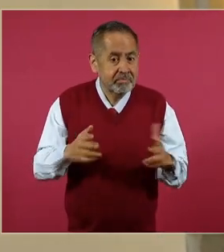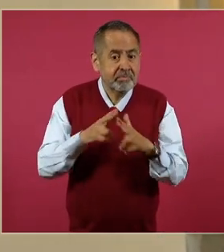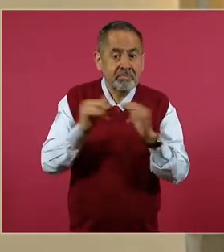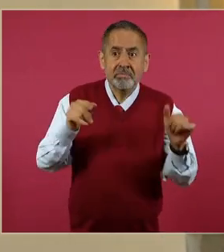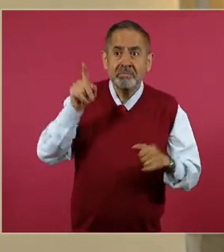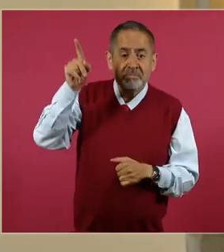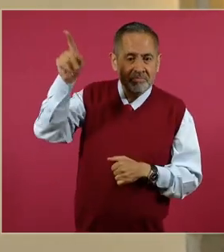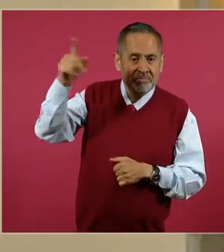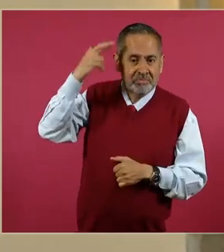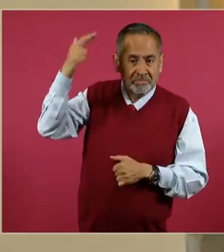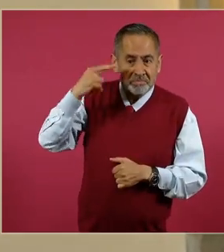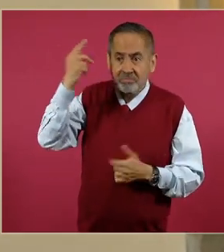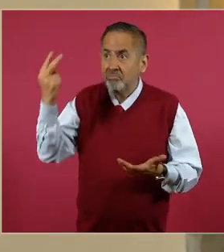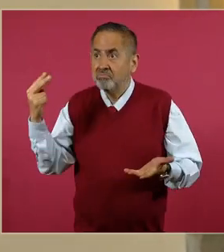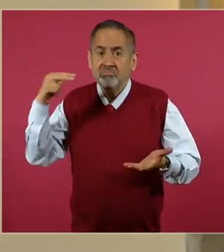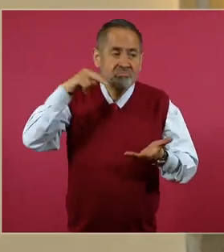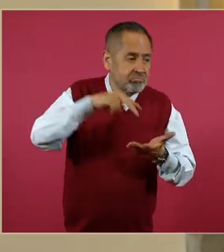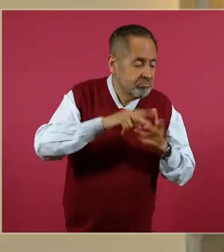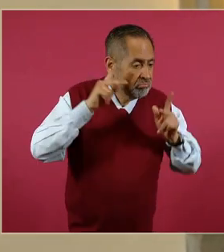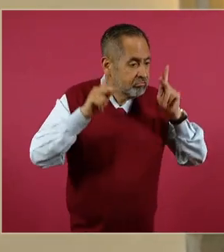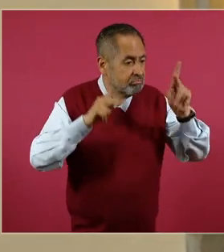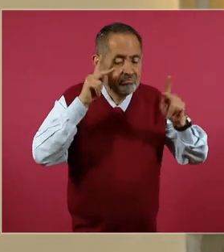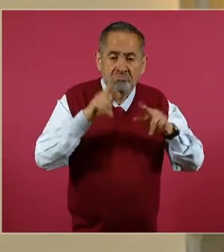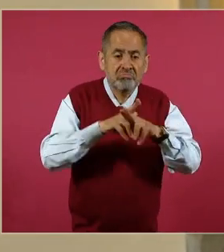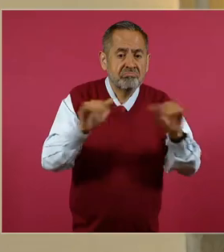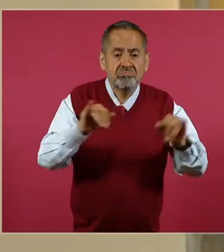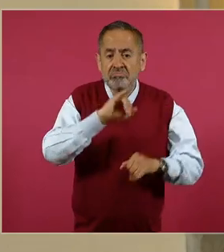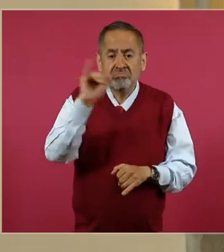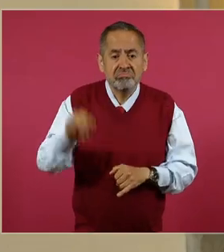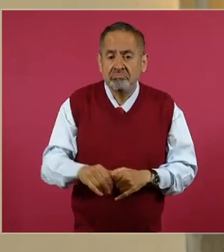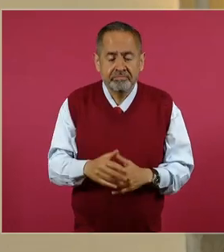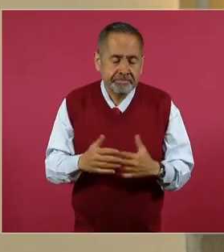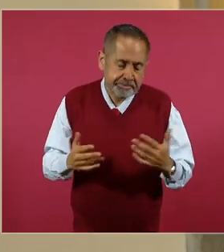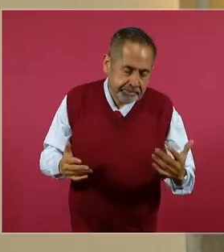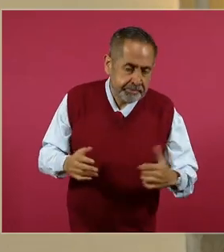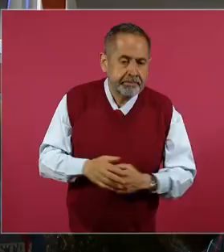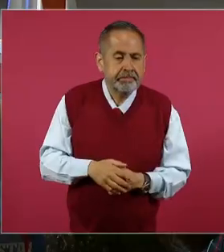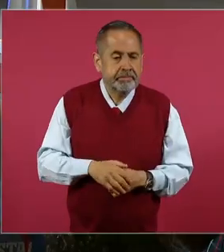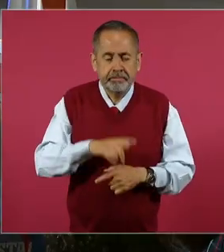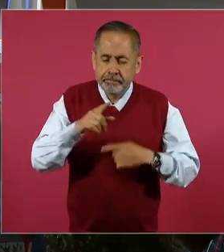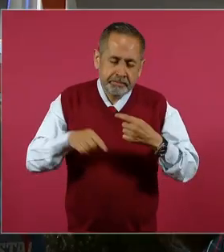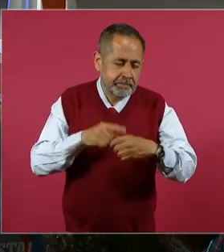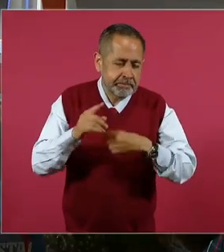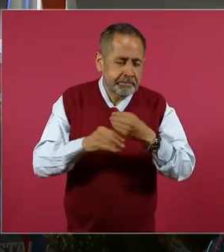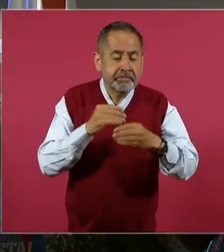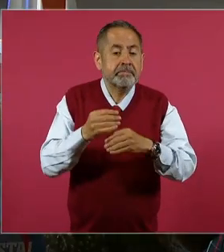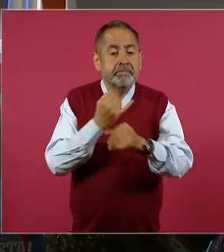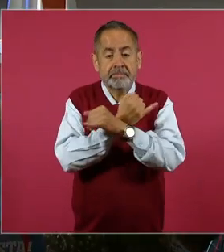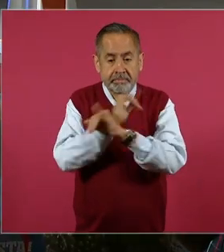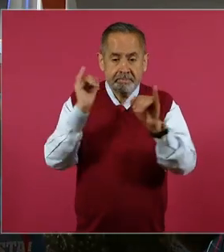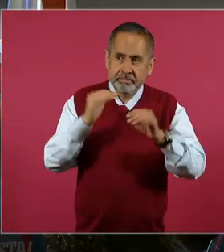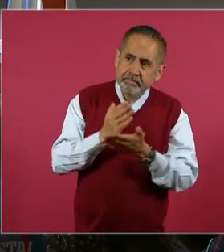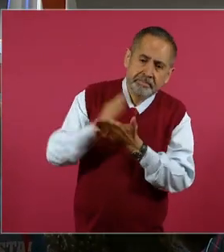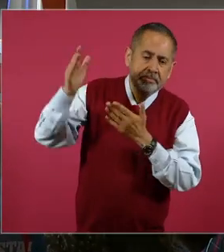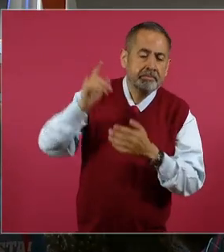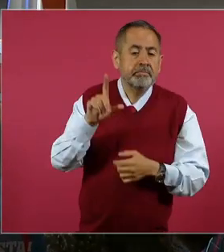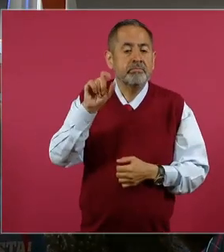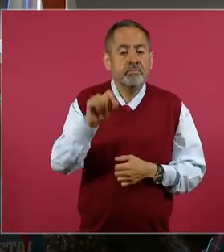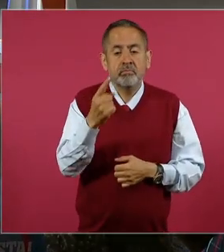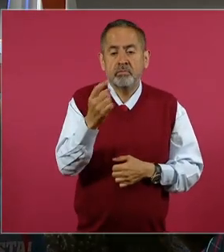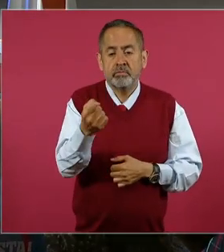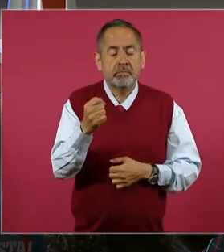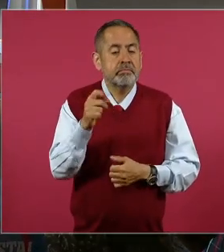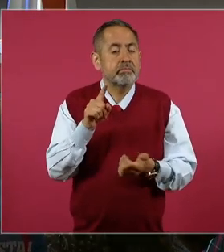peninsular visitó la Nueva España. Una vez consumada la independencia de México, el 21 de